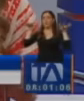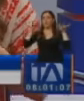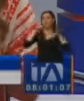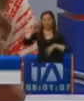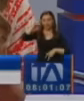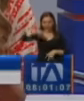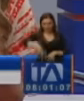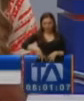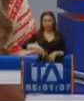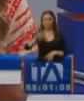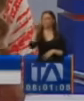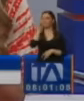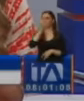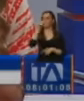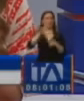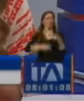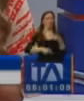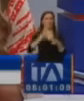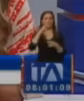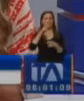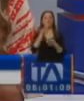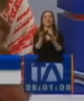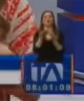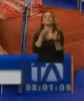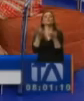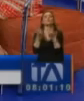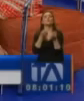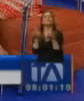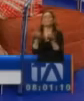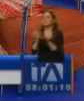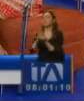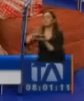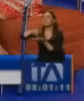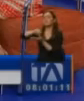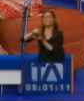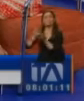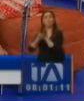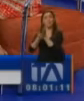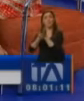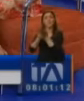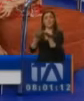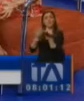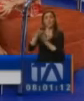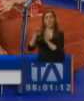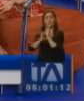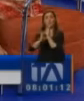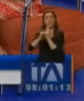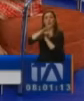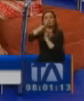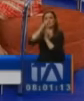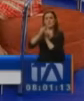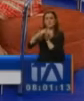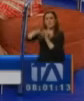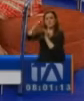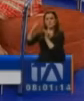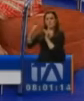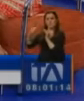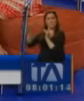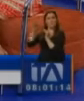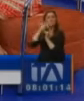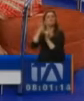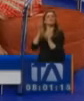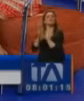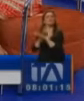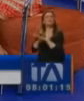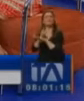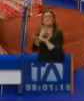uh-huh. ¿No? ¿Cómo se maneja eso urbanísticamente? Porque también dicen que atentan contra su paisaje, ¿no? Urbanísticamente, ¿cómo se maneja